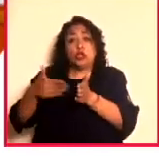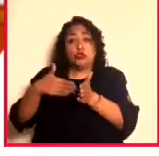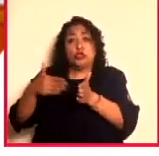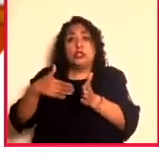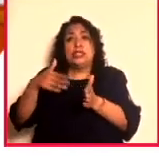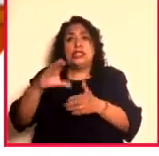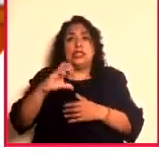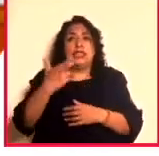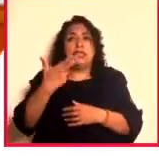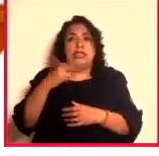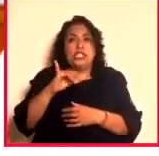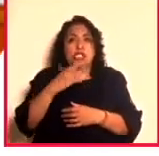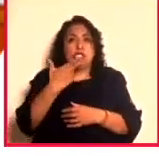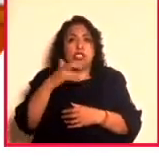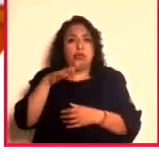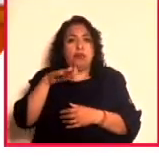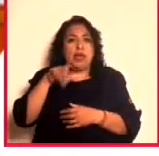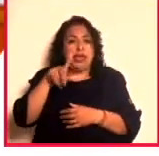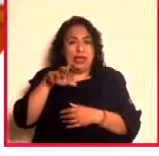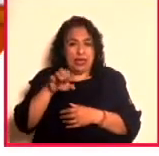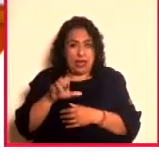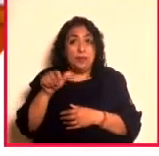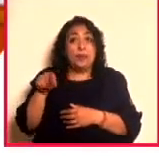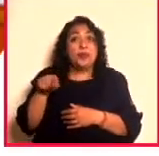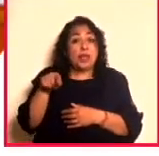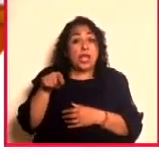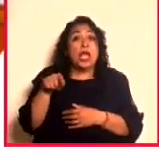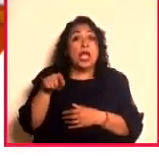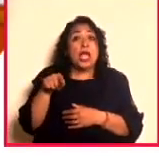chichimeca, que era una cocina donde ellos